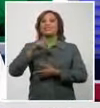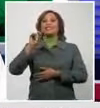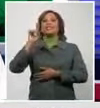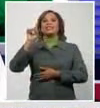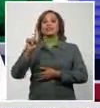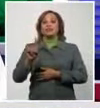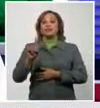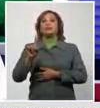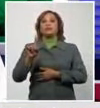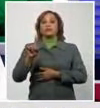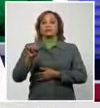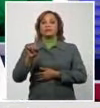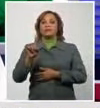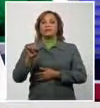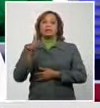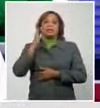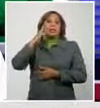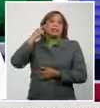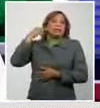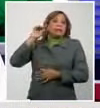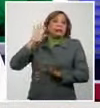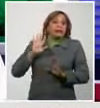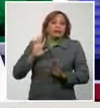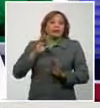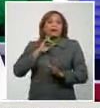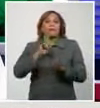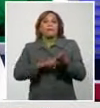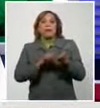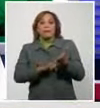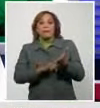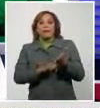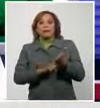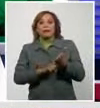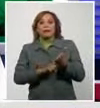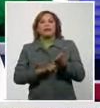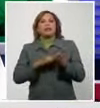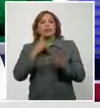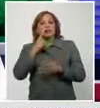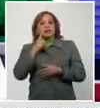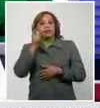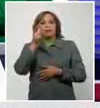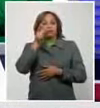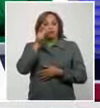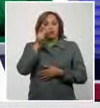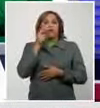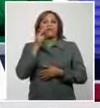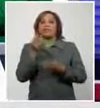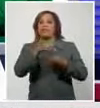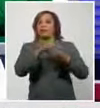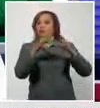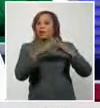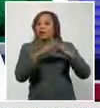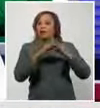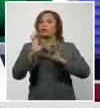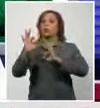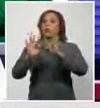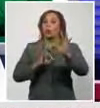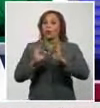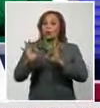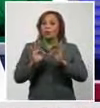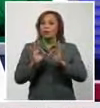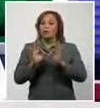supone que sus padres los mantengan en su domicilio, los protejan, no